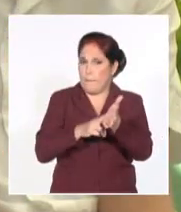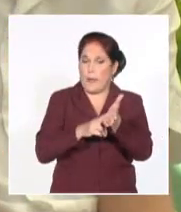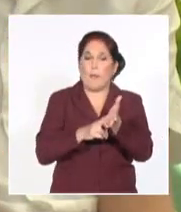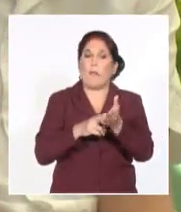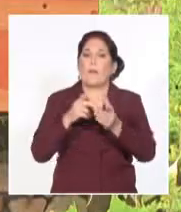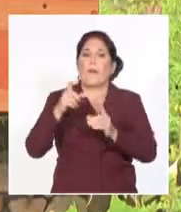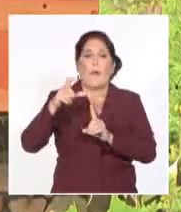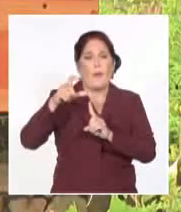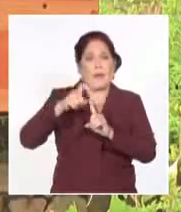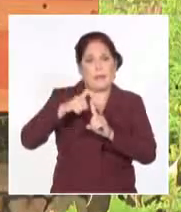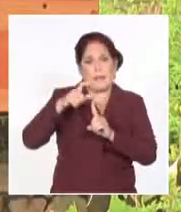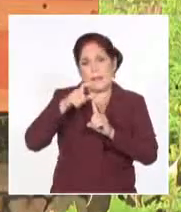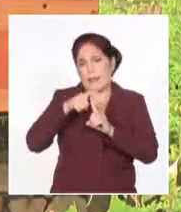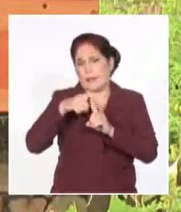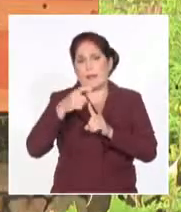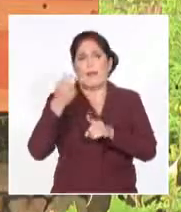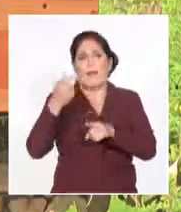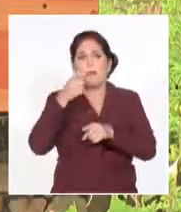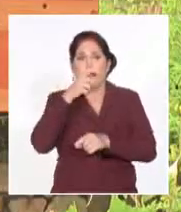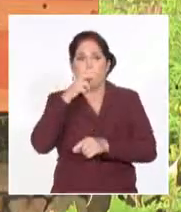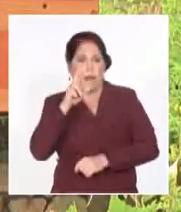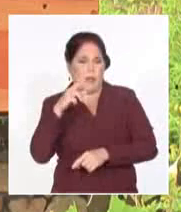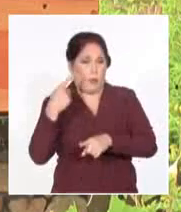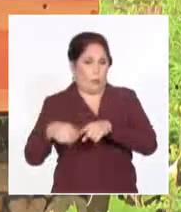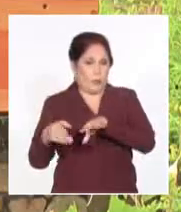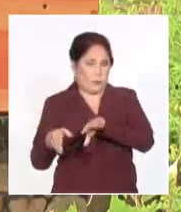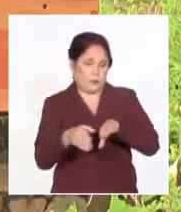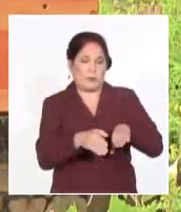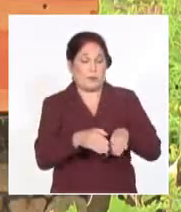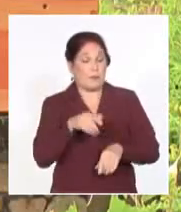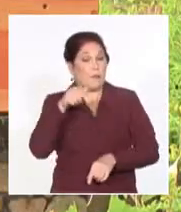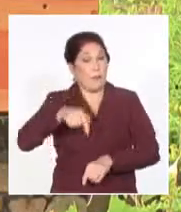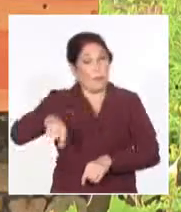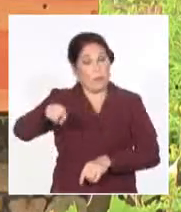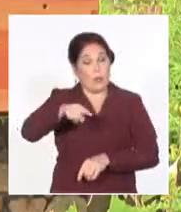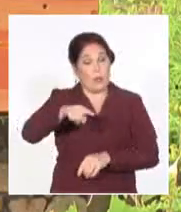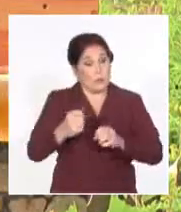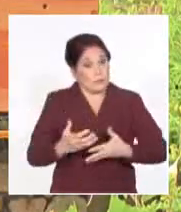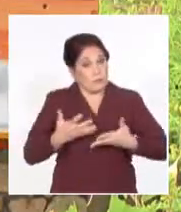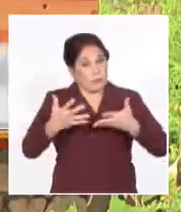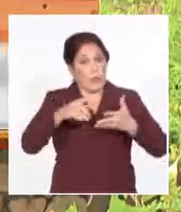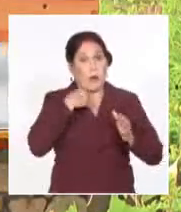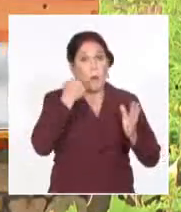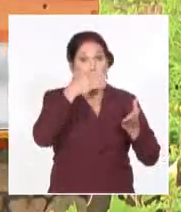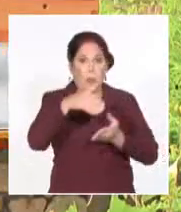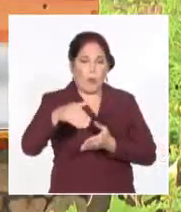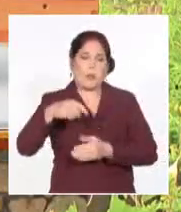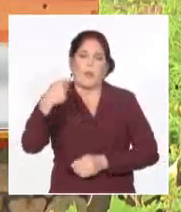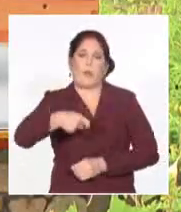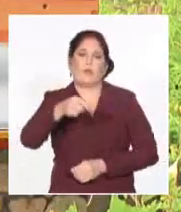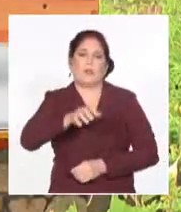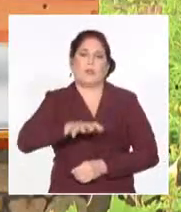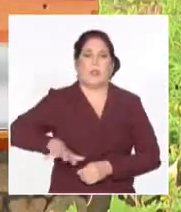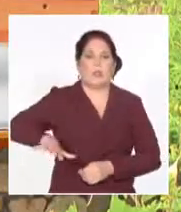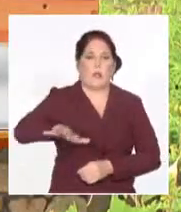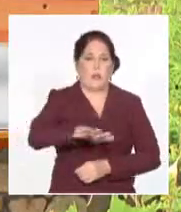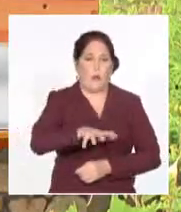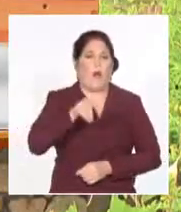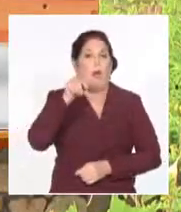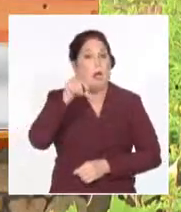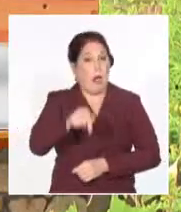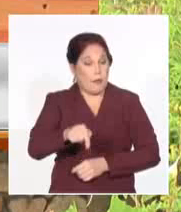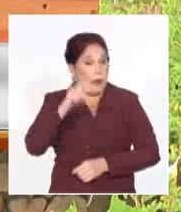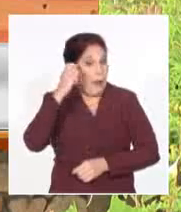del territorio. Combatientes del Frente de las Villas, que supieron entregar sus vidas a cambio de la justicia social, quedando grabado en la